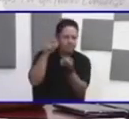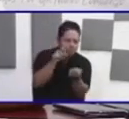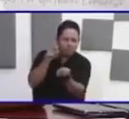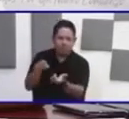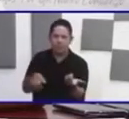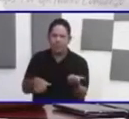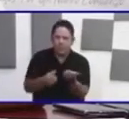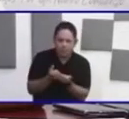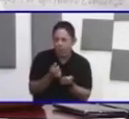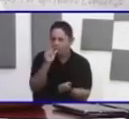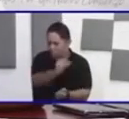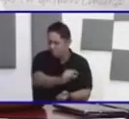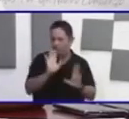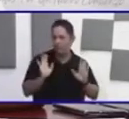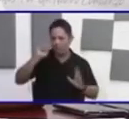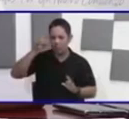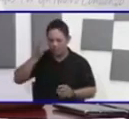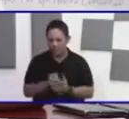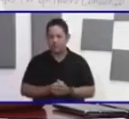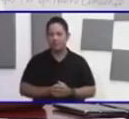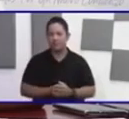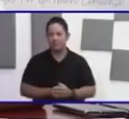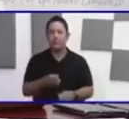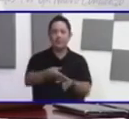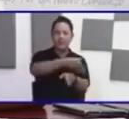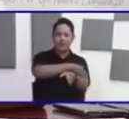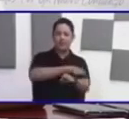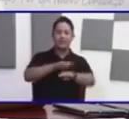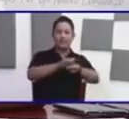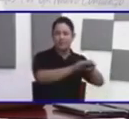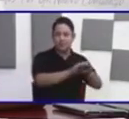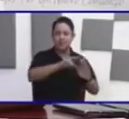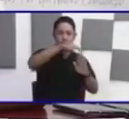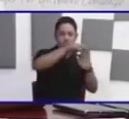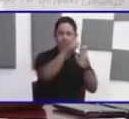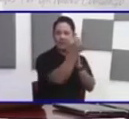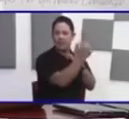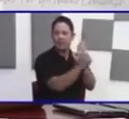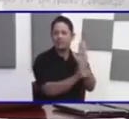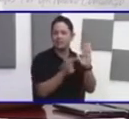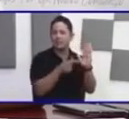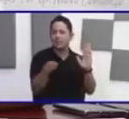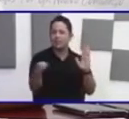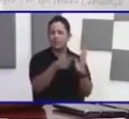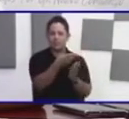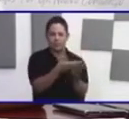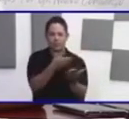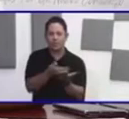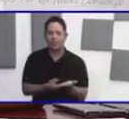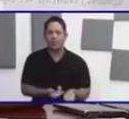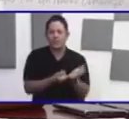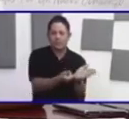requisitos. Adelanto de antemano, dichos requisitos desde luego va a corresponder a que estos muchachos sean